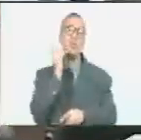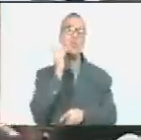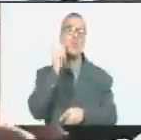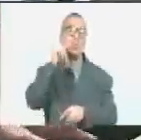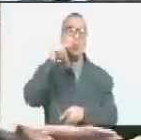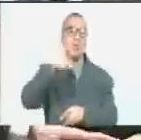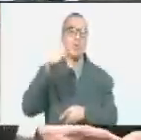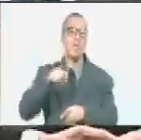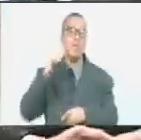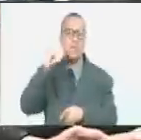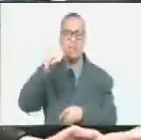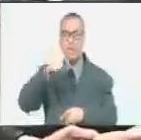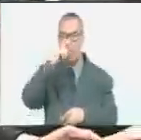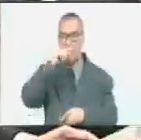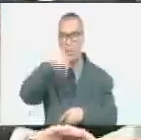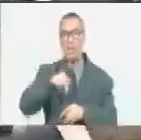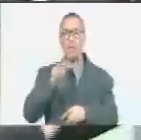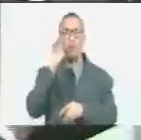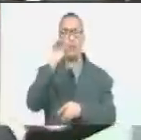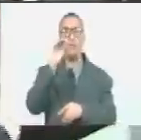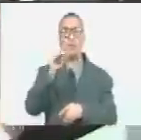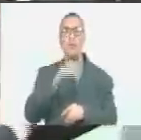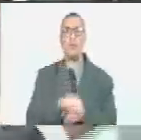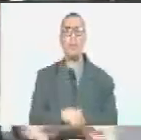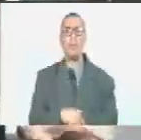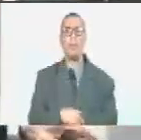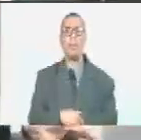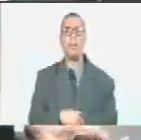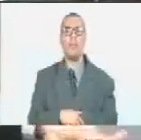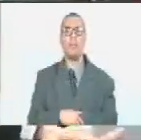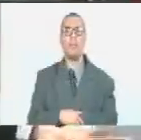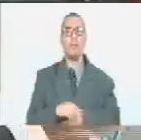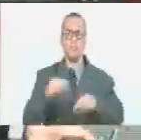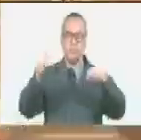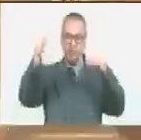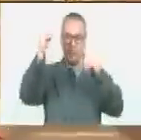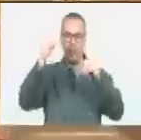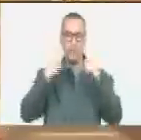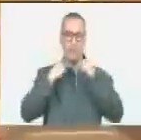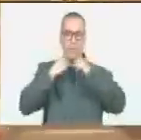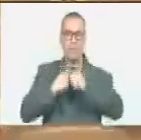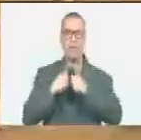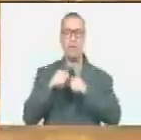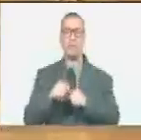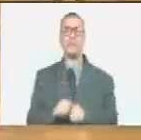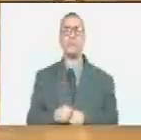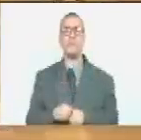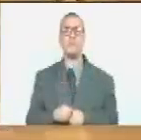para esta generación y para las generaciones futuras. ¡Que viva Aristóbulo Isturiz!